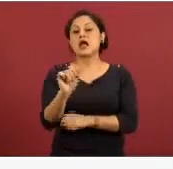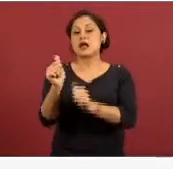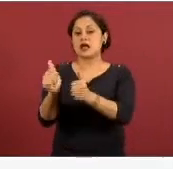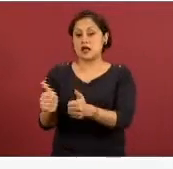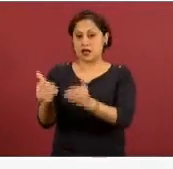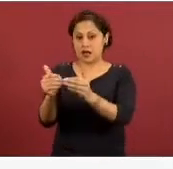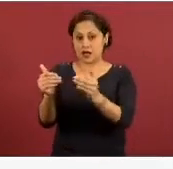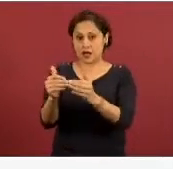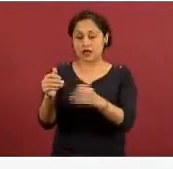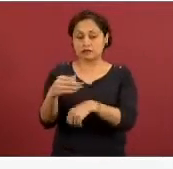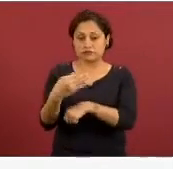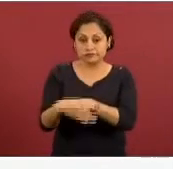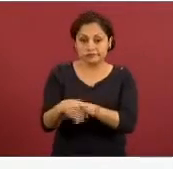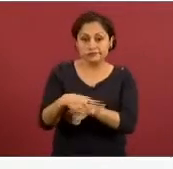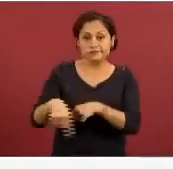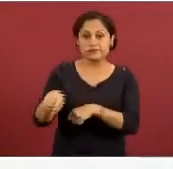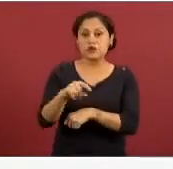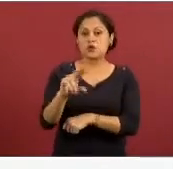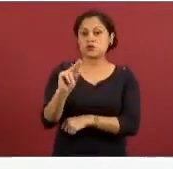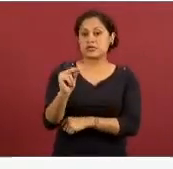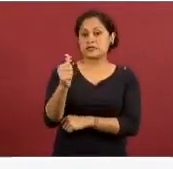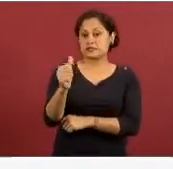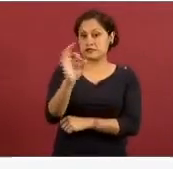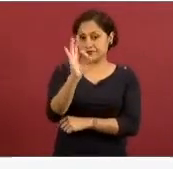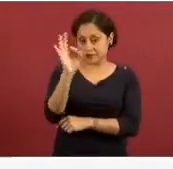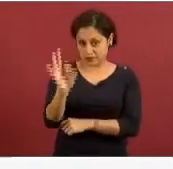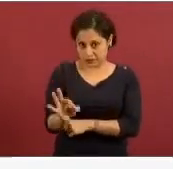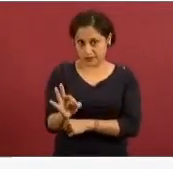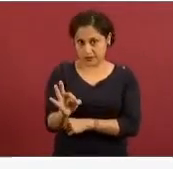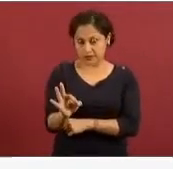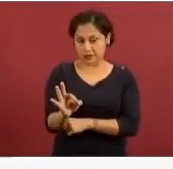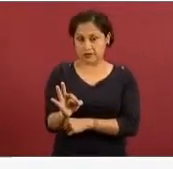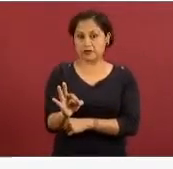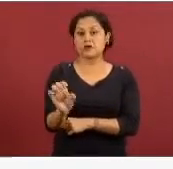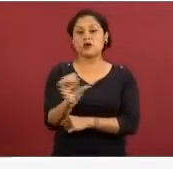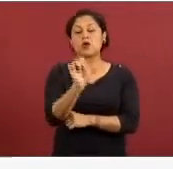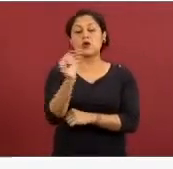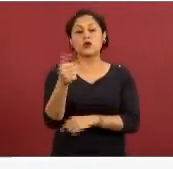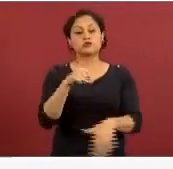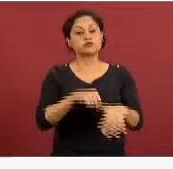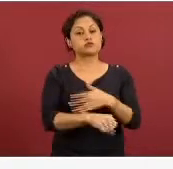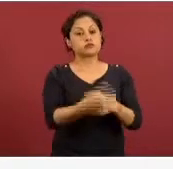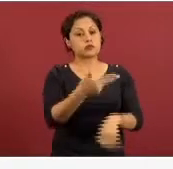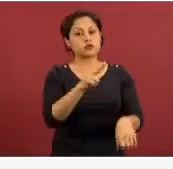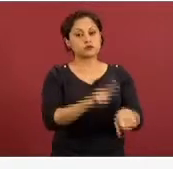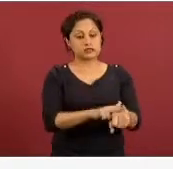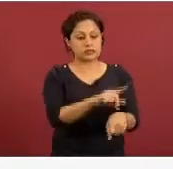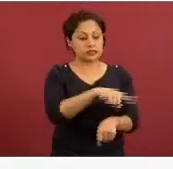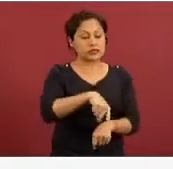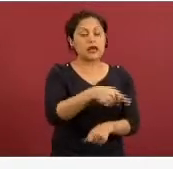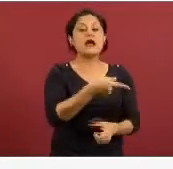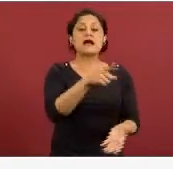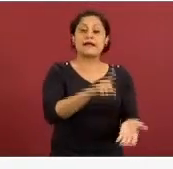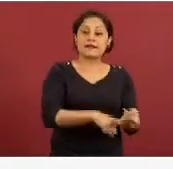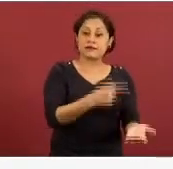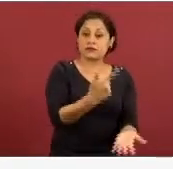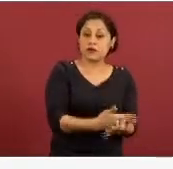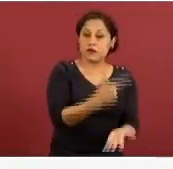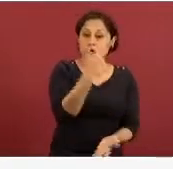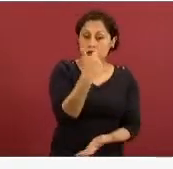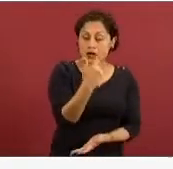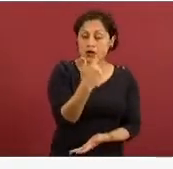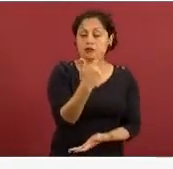tal tenemos un 86% y lo mismo de los hospitalizados graves, únicamente se ha presentado